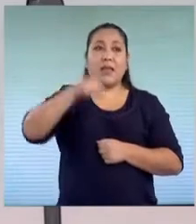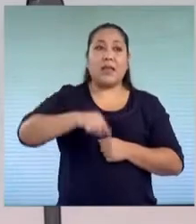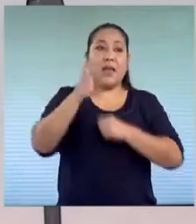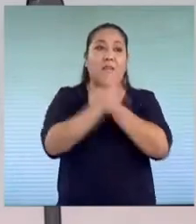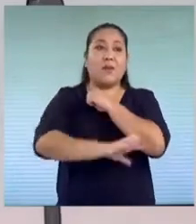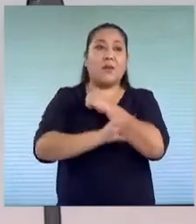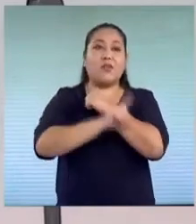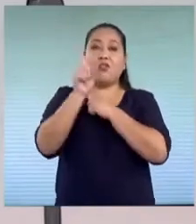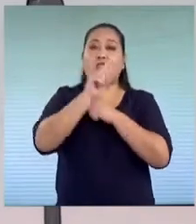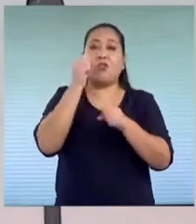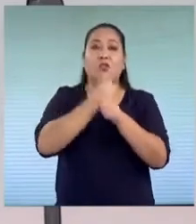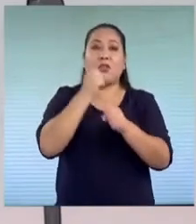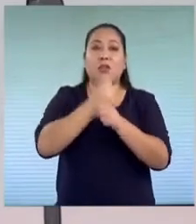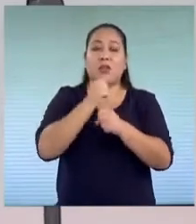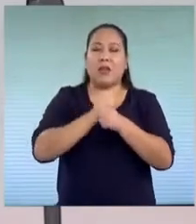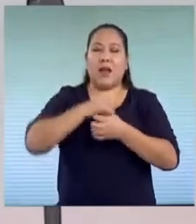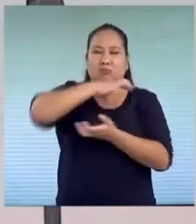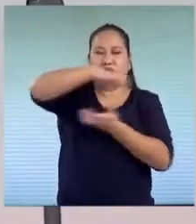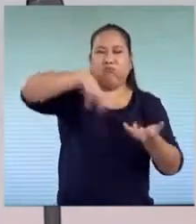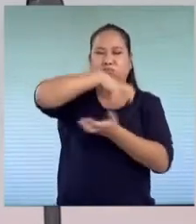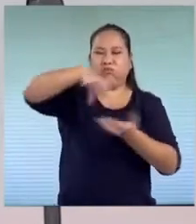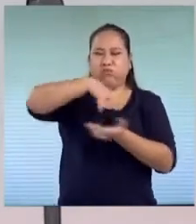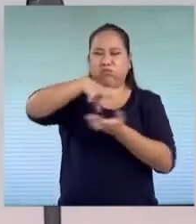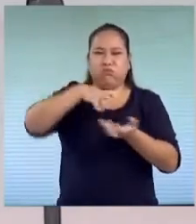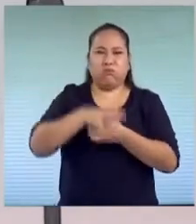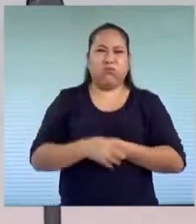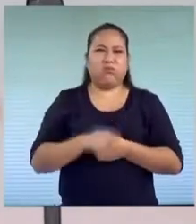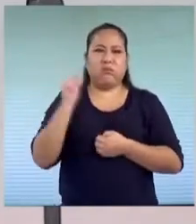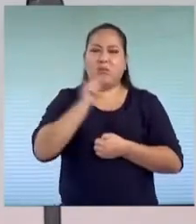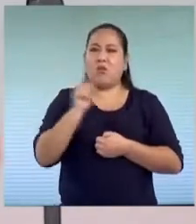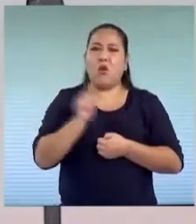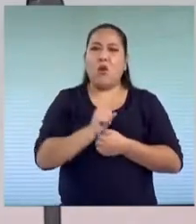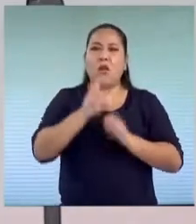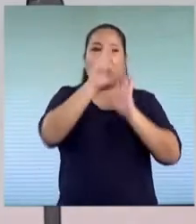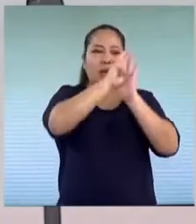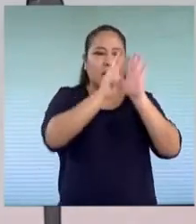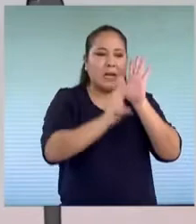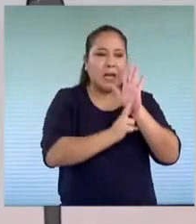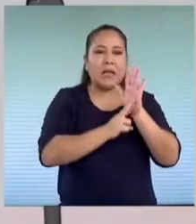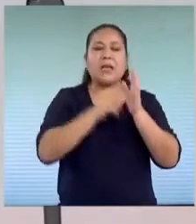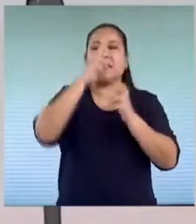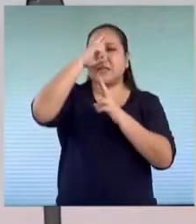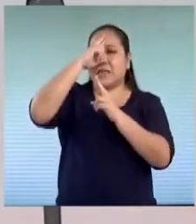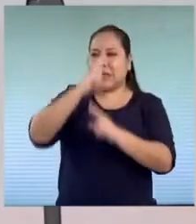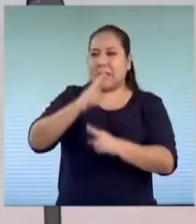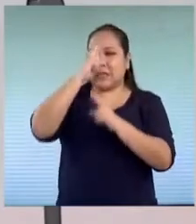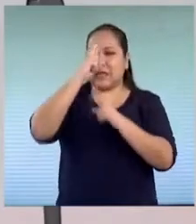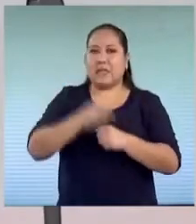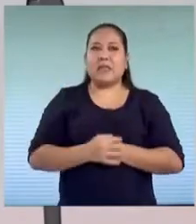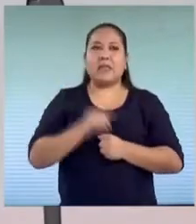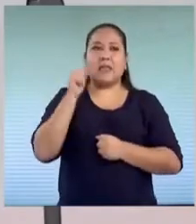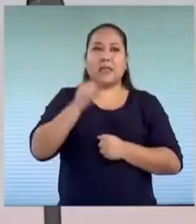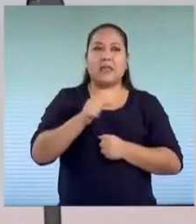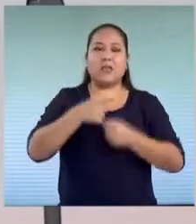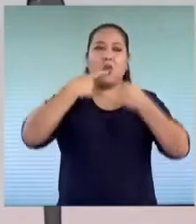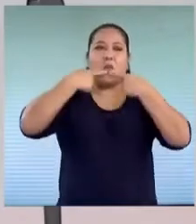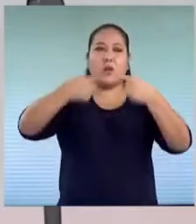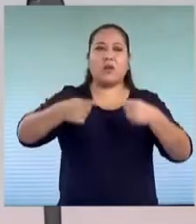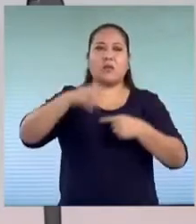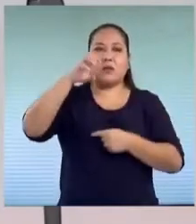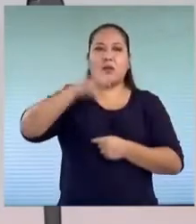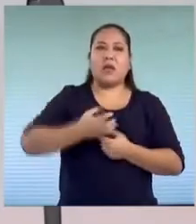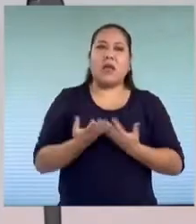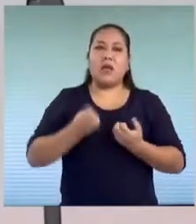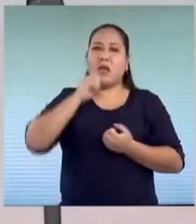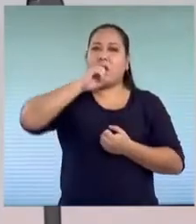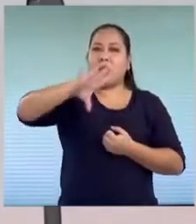no funciona en el caos, en el desorden. Las reglas se tienen que respetar. Y ese es un mensaje que quiero dar